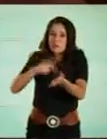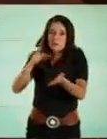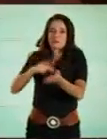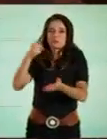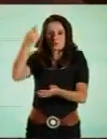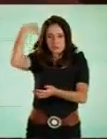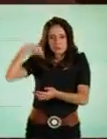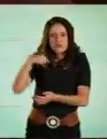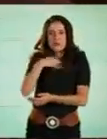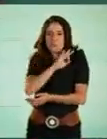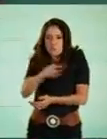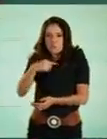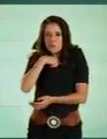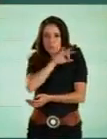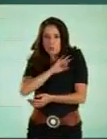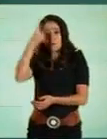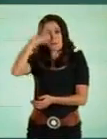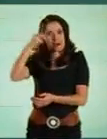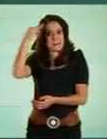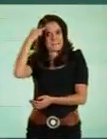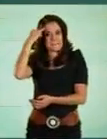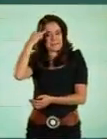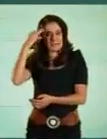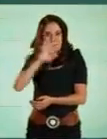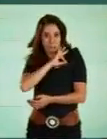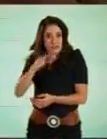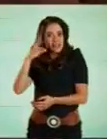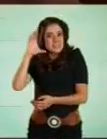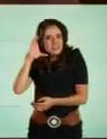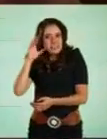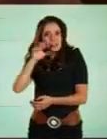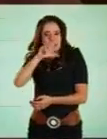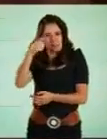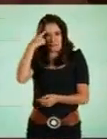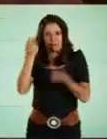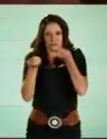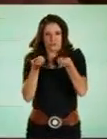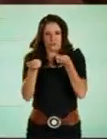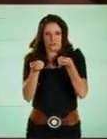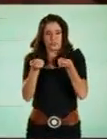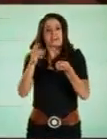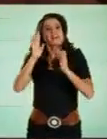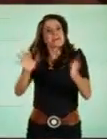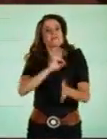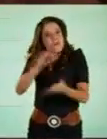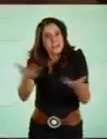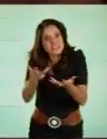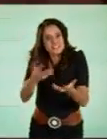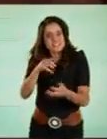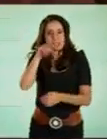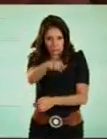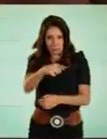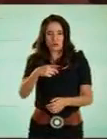bajita, yo puedo, para que mi mente me escuche y se concentre. Y sí funciona.